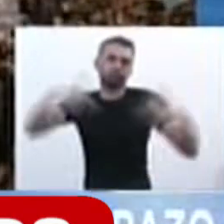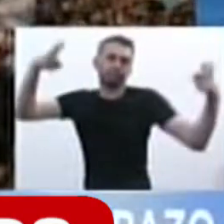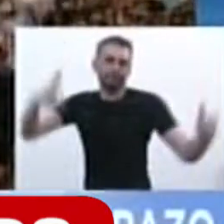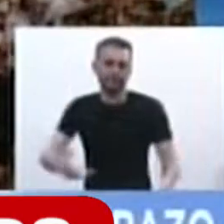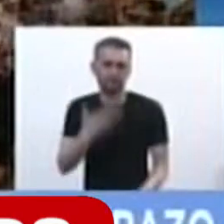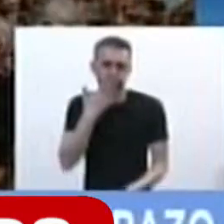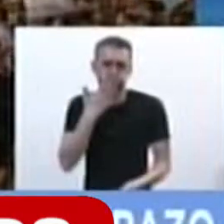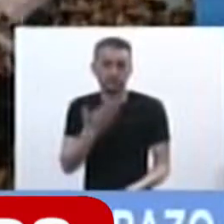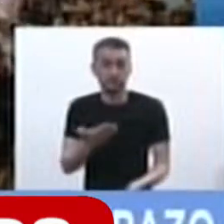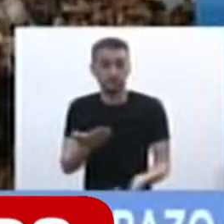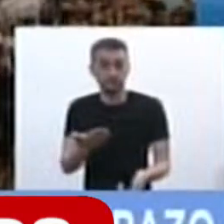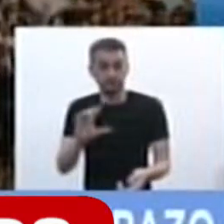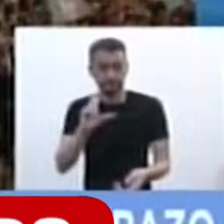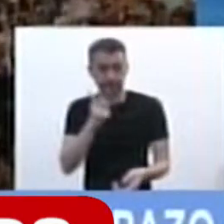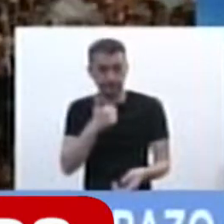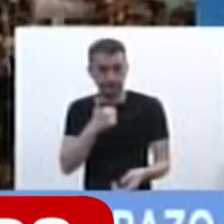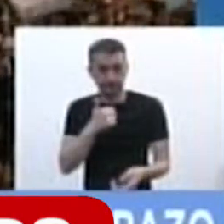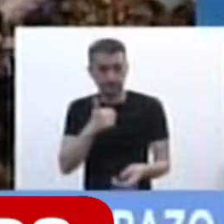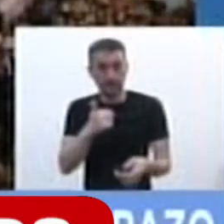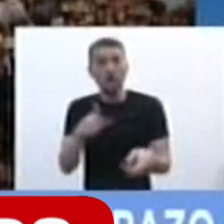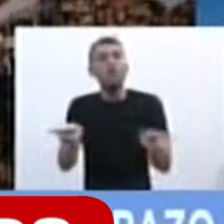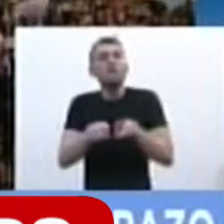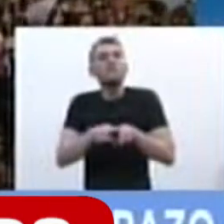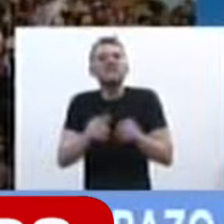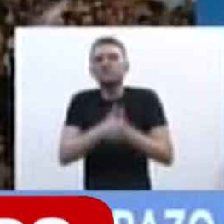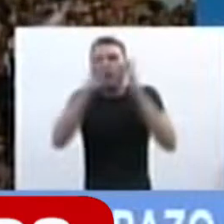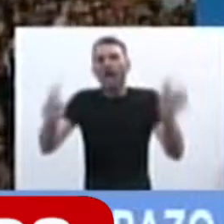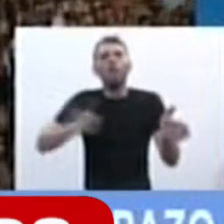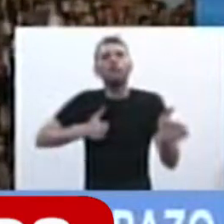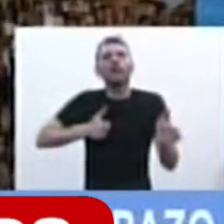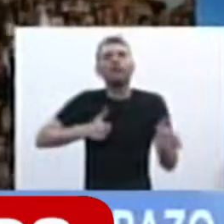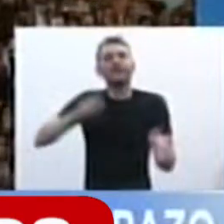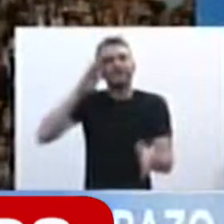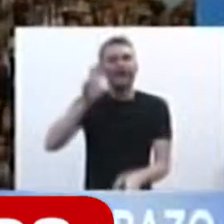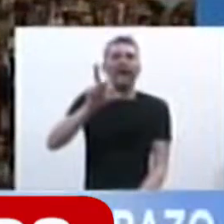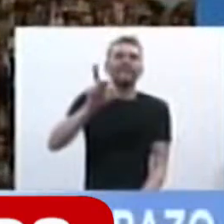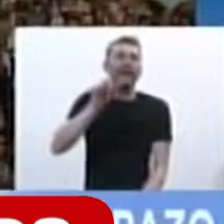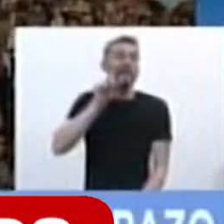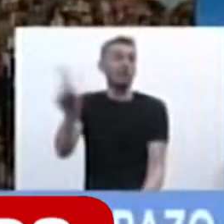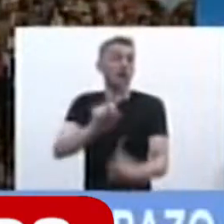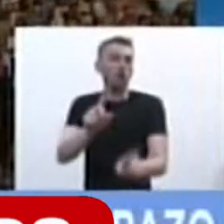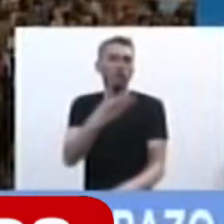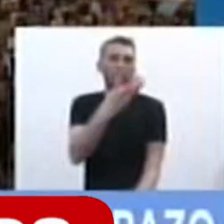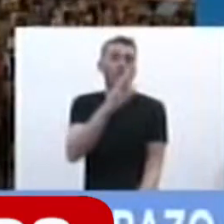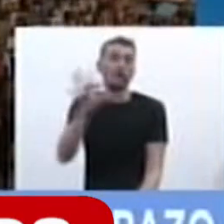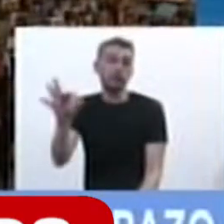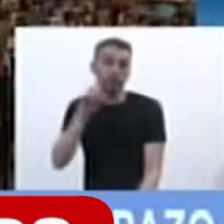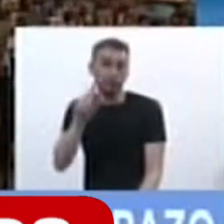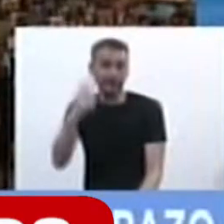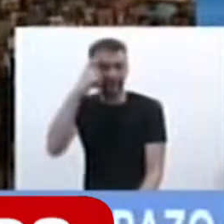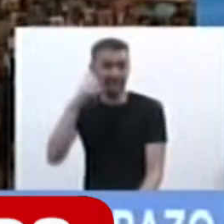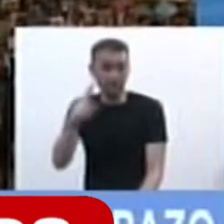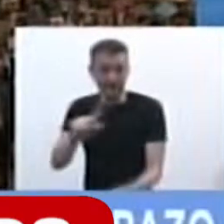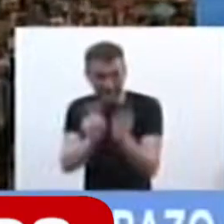Me hacía acordar a los mismos que decían no fueron 30.000. Como si 500.000, 400.000, 200.000 o 10.000 cambiara